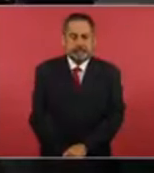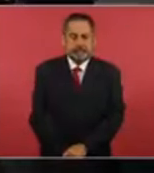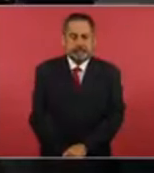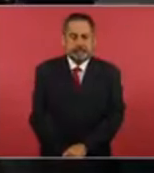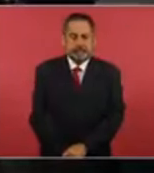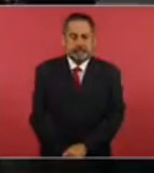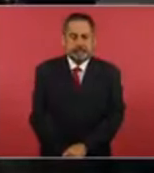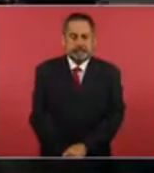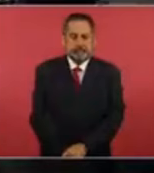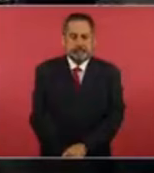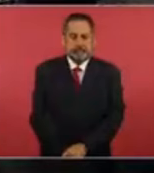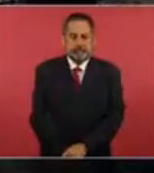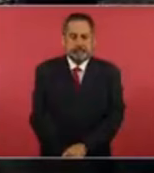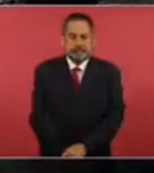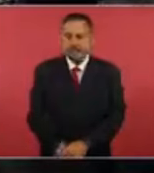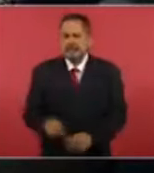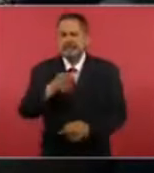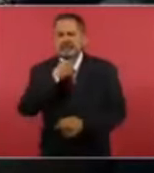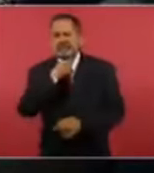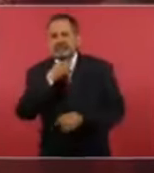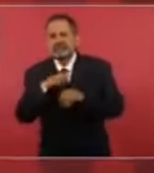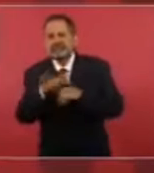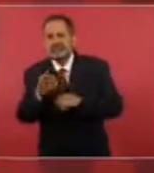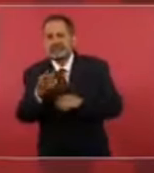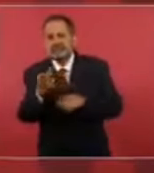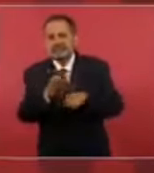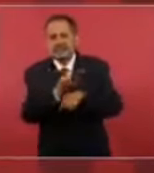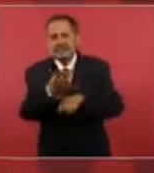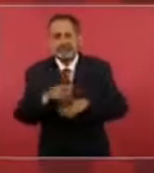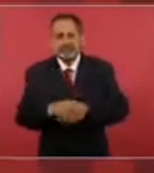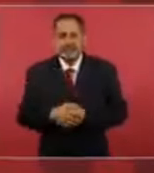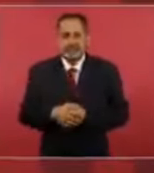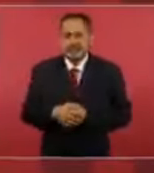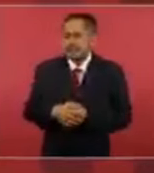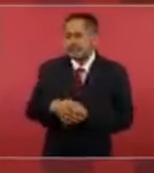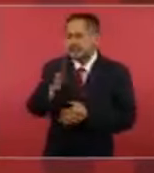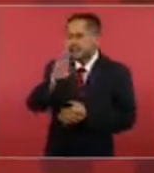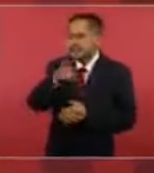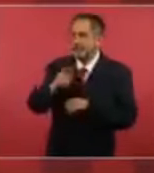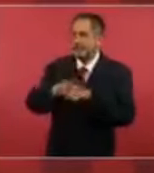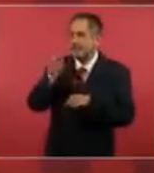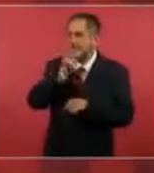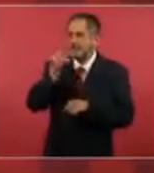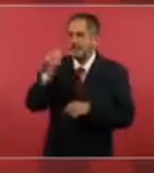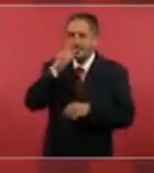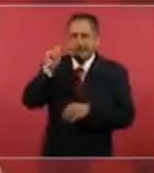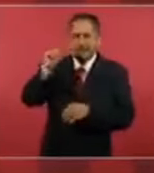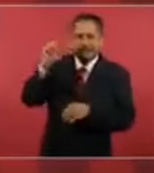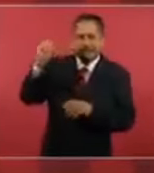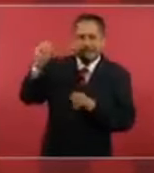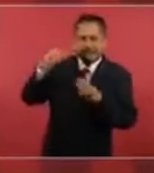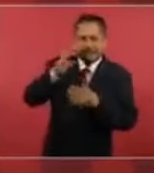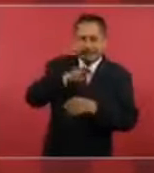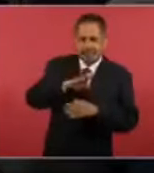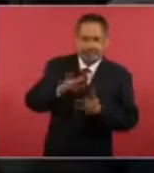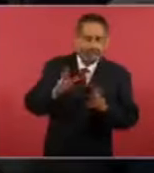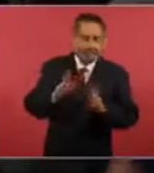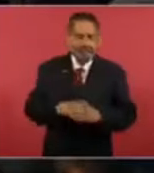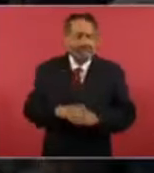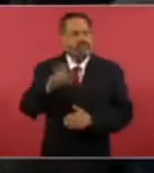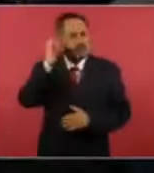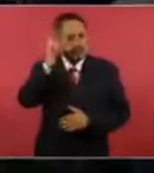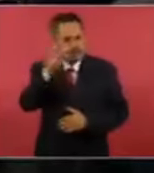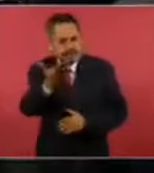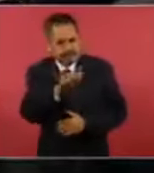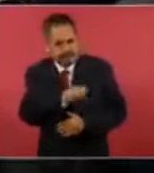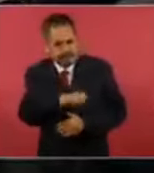¿A qué por qué está ronco? Preguntan. Mal el aire. Ah, bueno, el aire acondicionado. Bueno, esperemos que